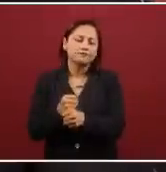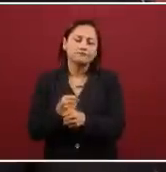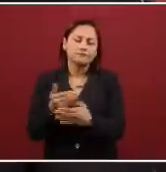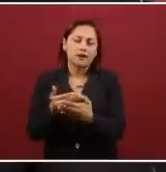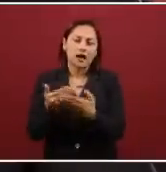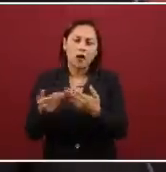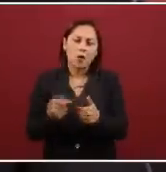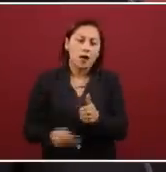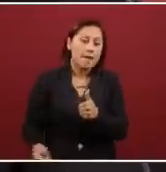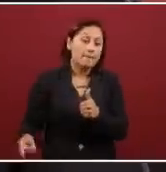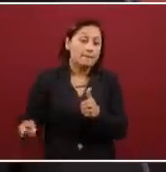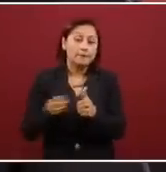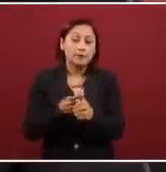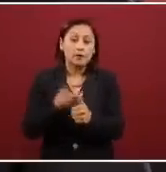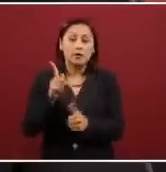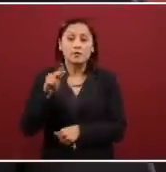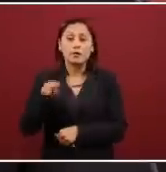así.